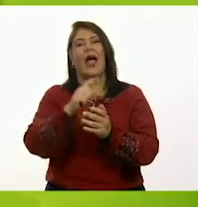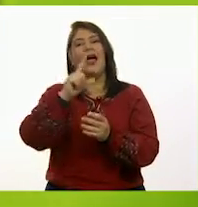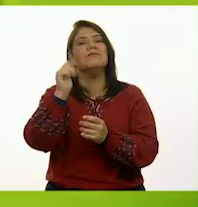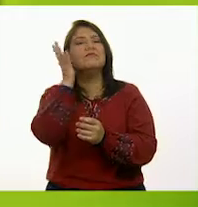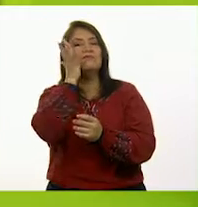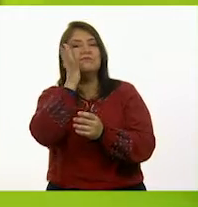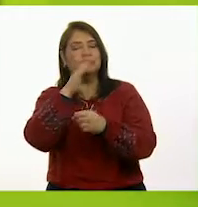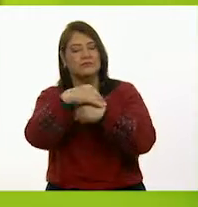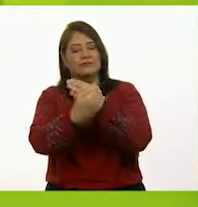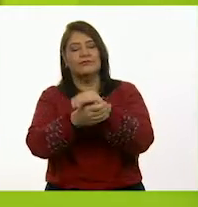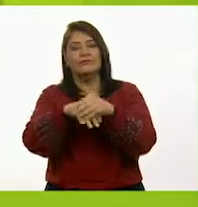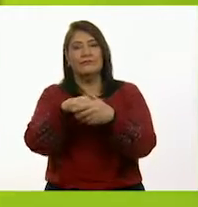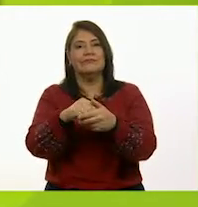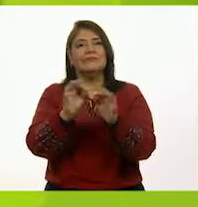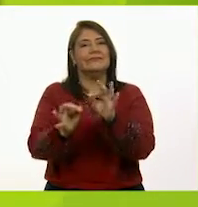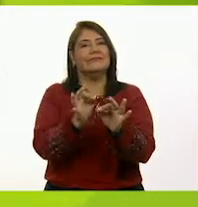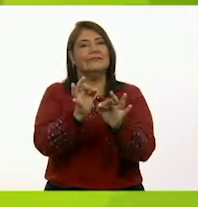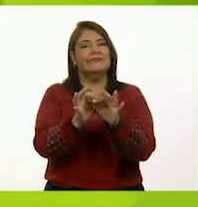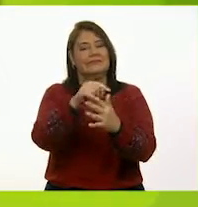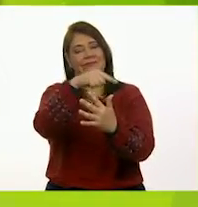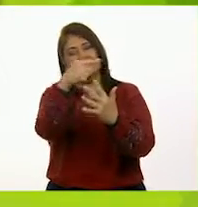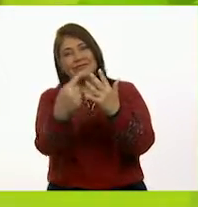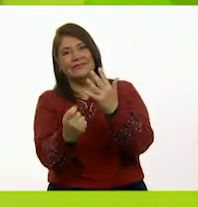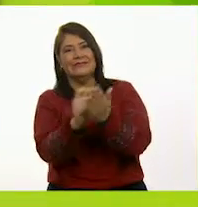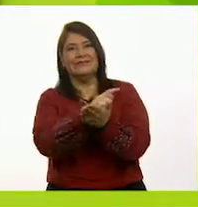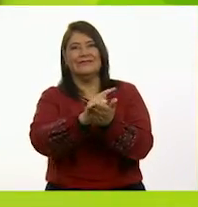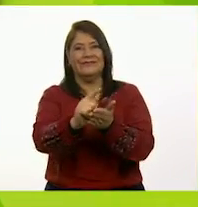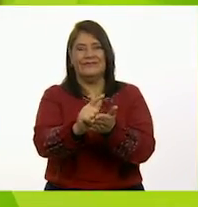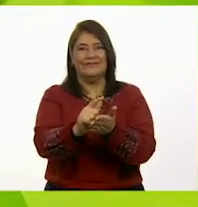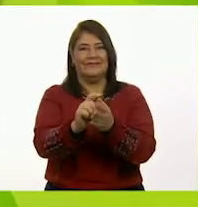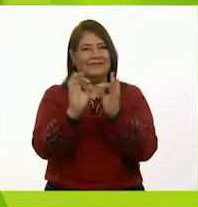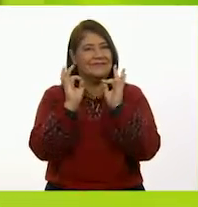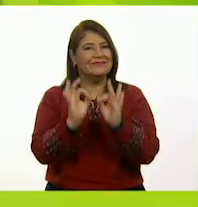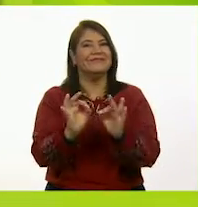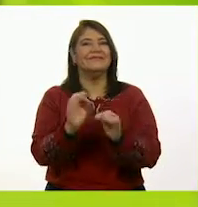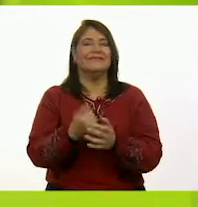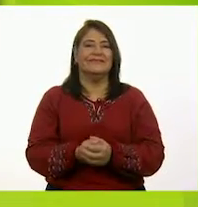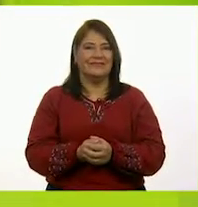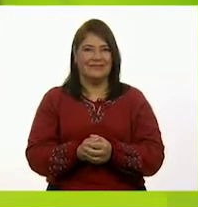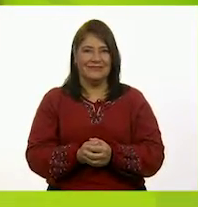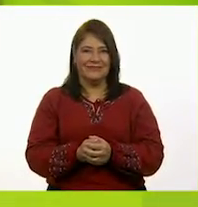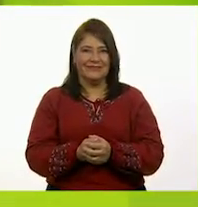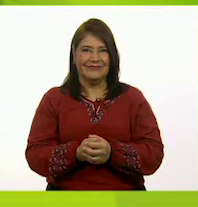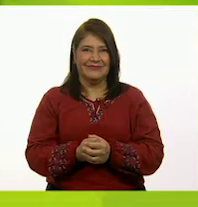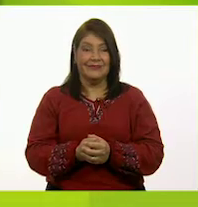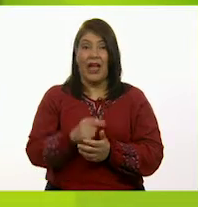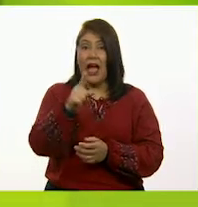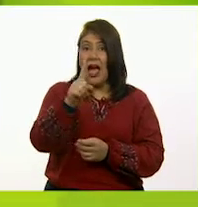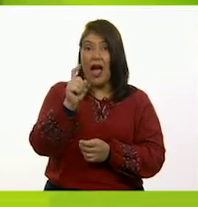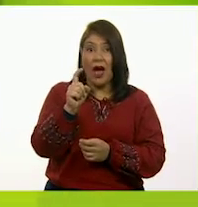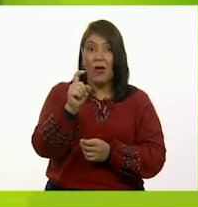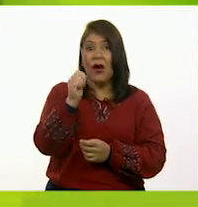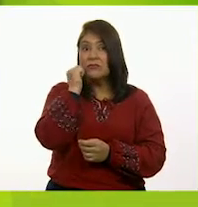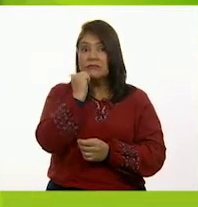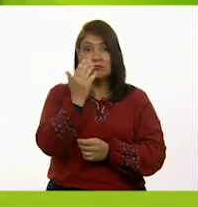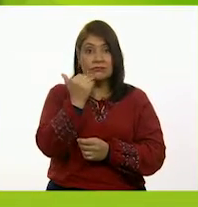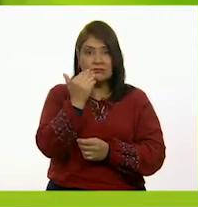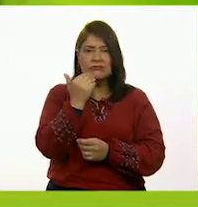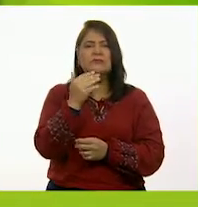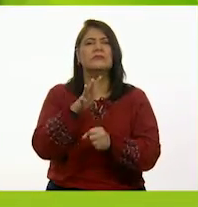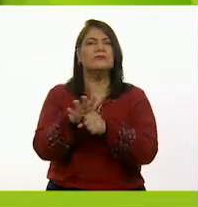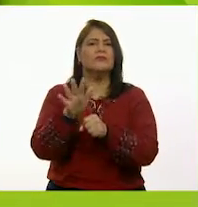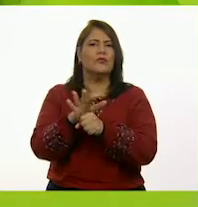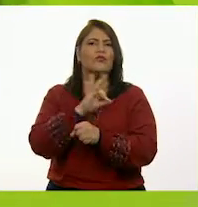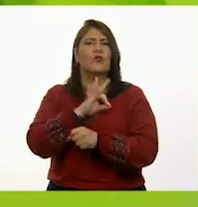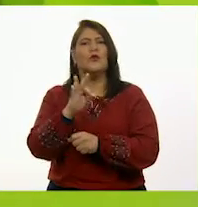Sécalas con una toalla. ¡Y listo! Tus manos están limpias. Si no tienes agua y jabón,